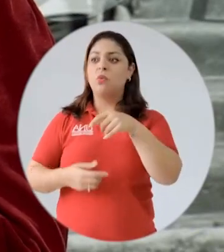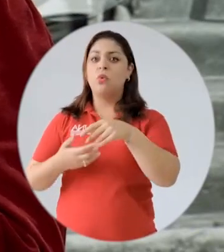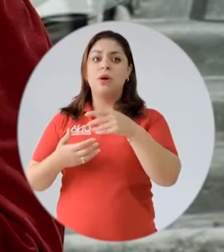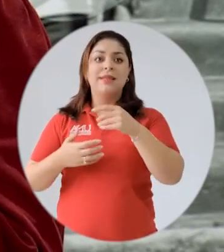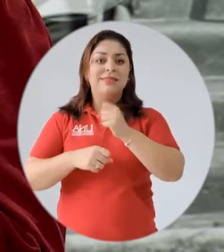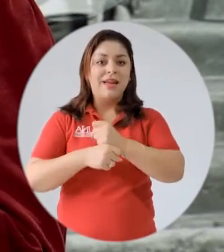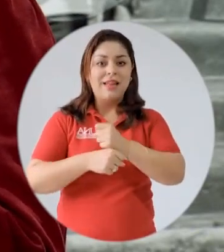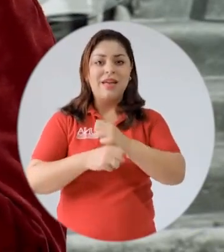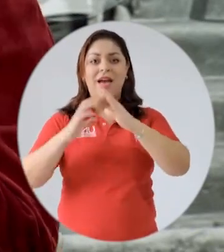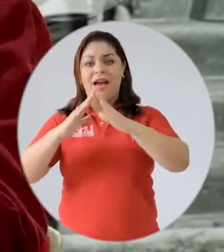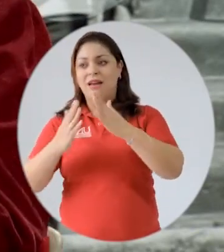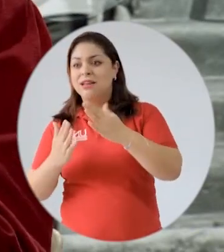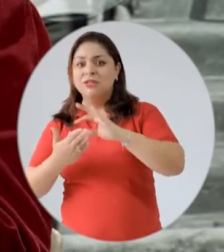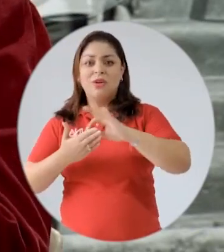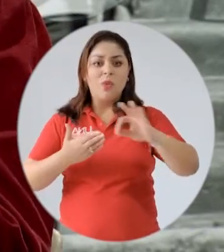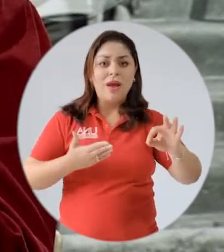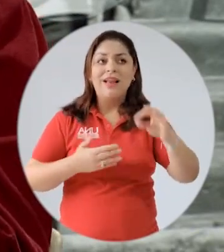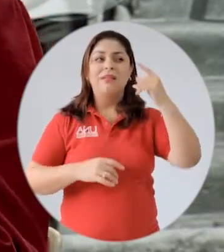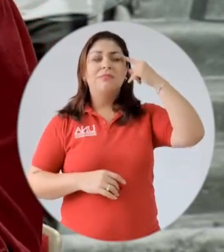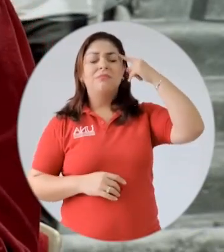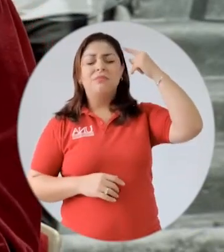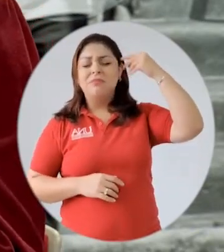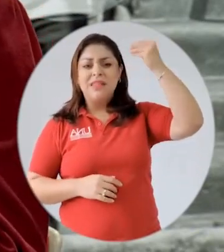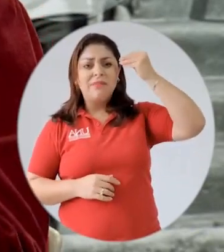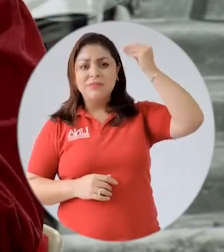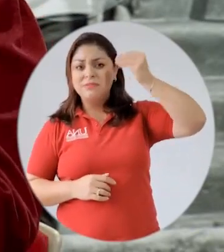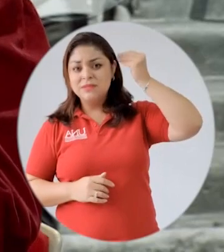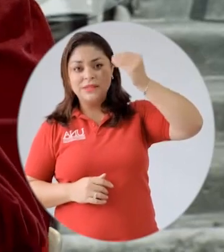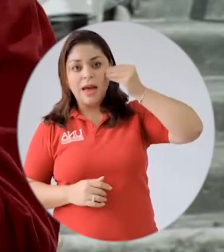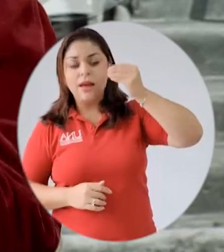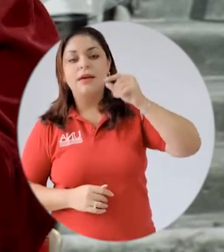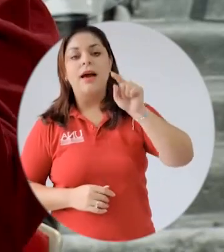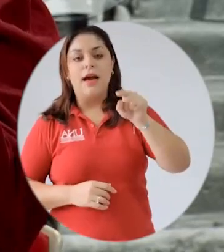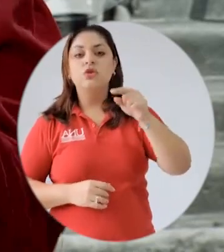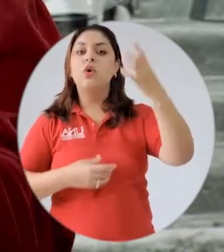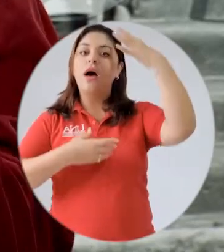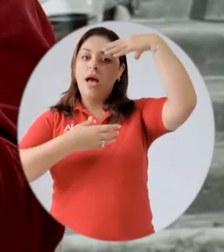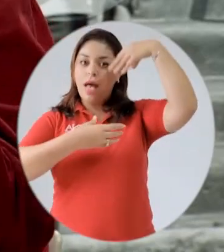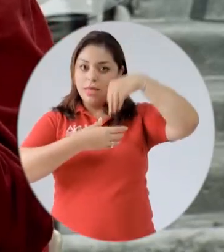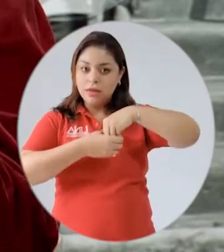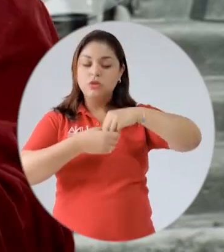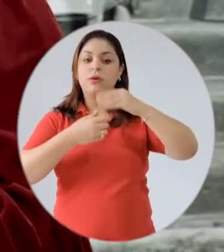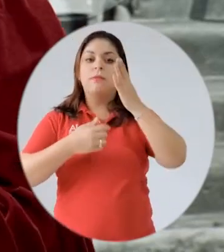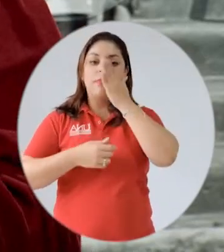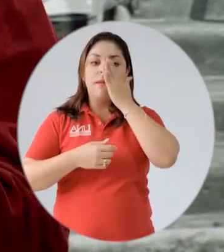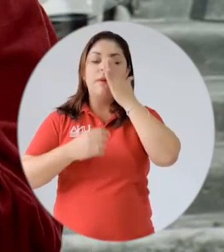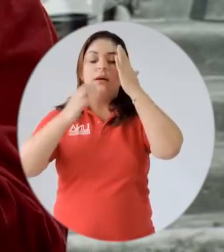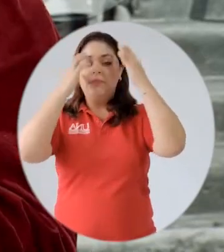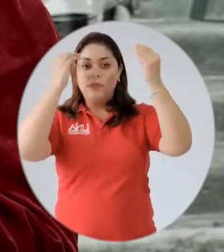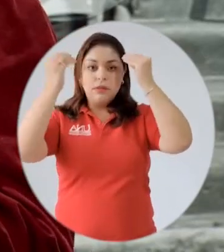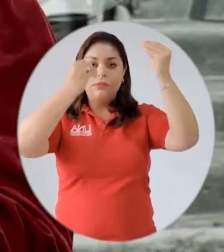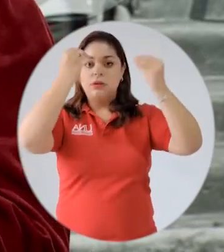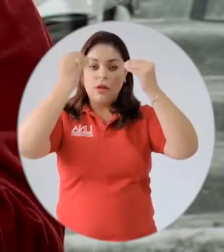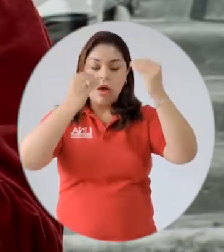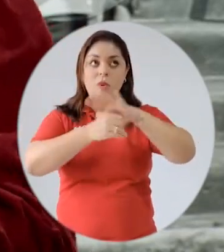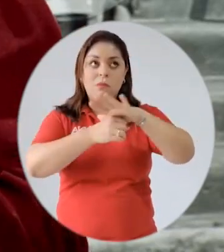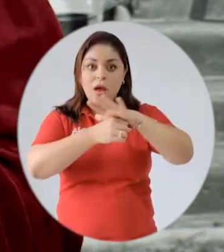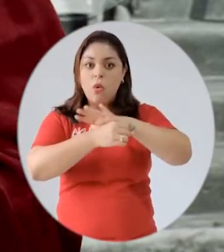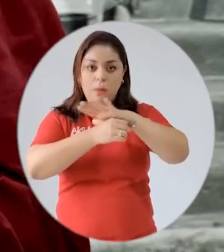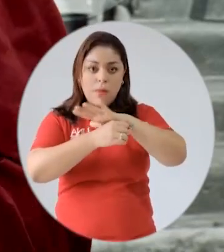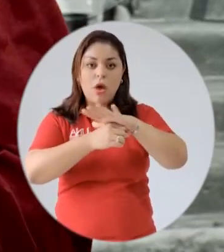ver que los hombres dedican más tiempo a este tipo de actividades. Convivencia familiar y social es la única actividad de